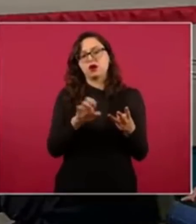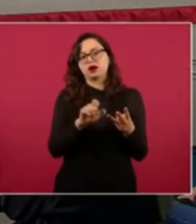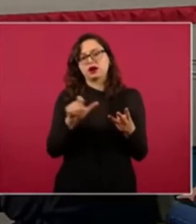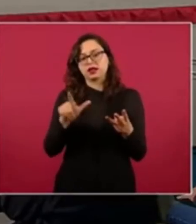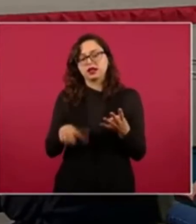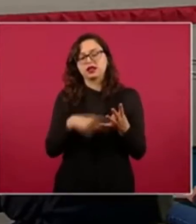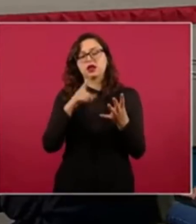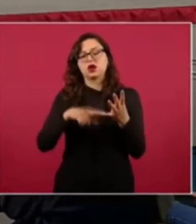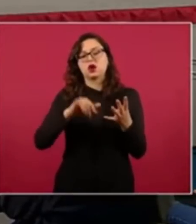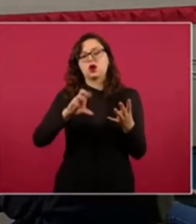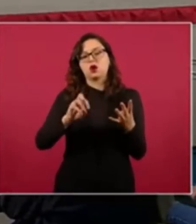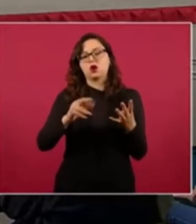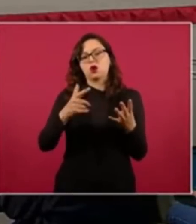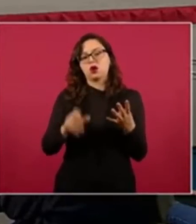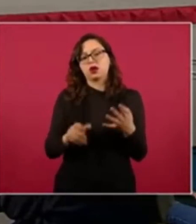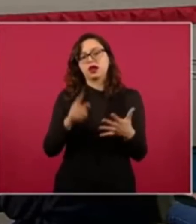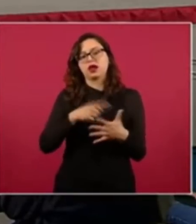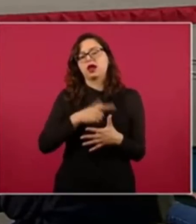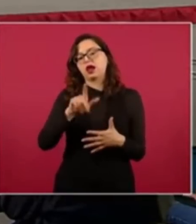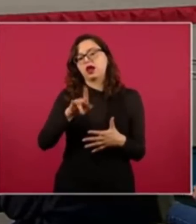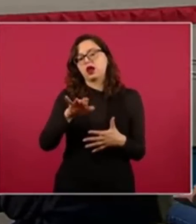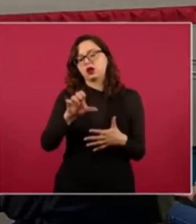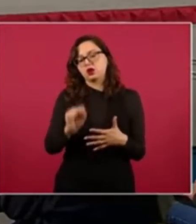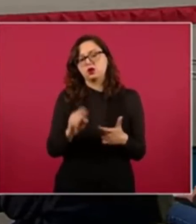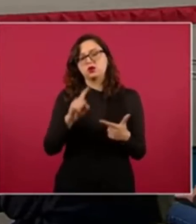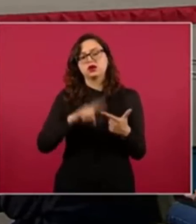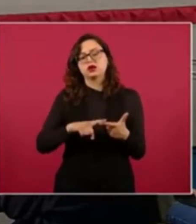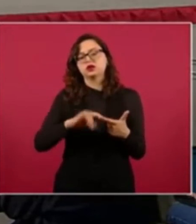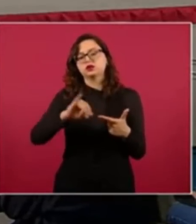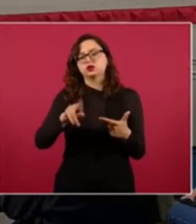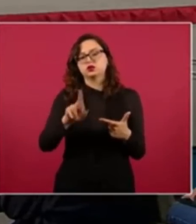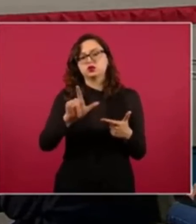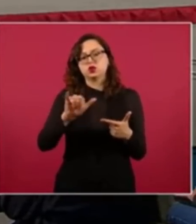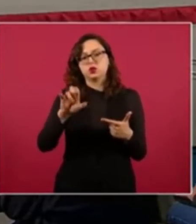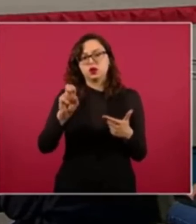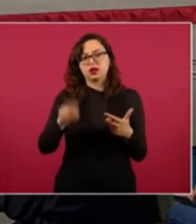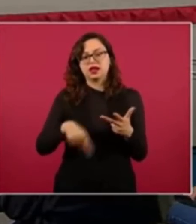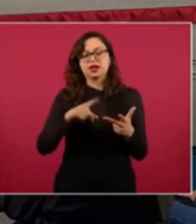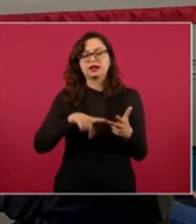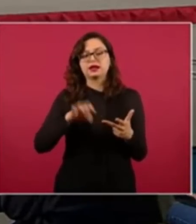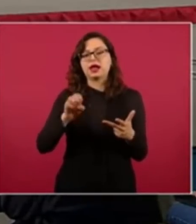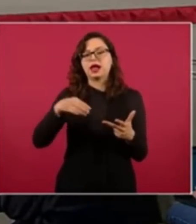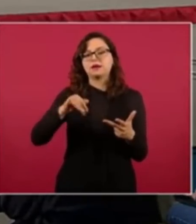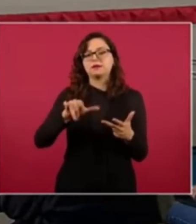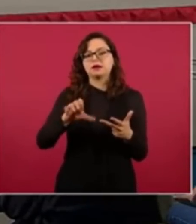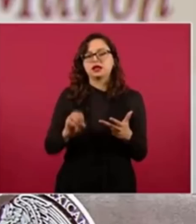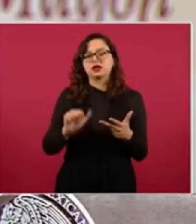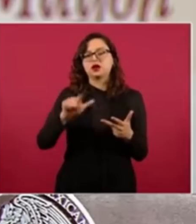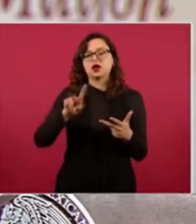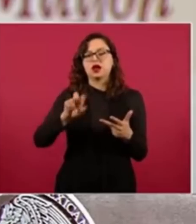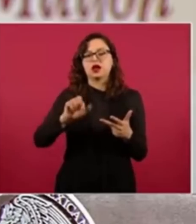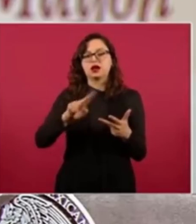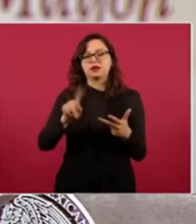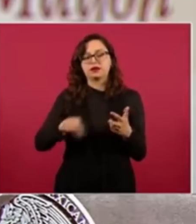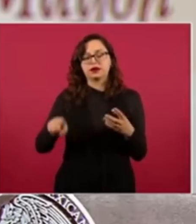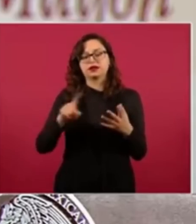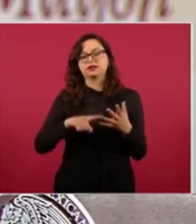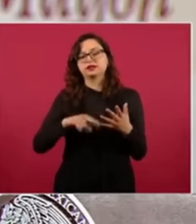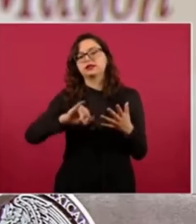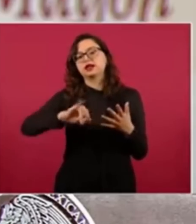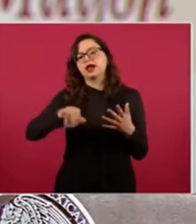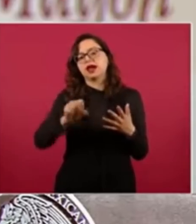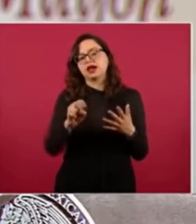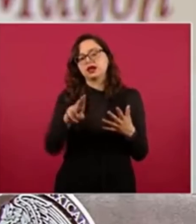Álvarez Máynez, Luis Cházaro, Julen Rementería, Emilio Álvarez y Casa, Jesús Ortega,